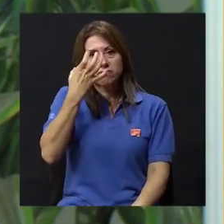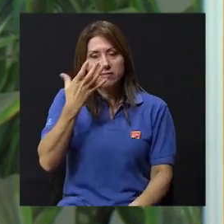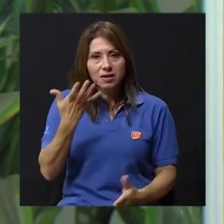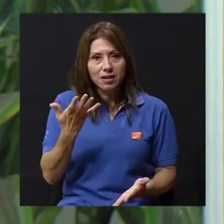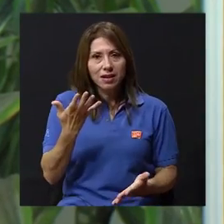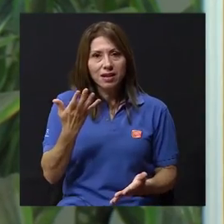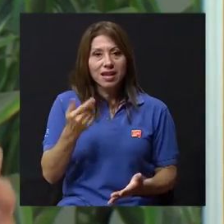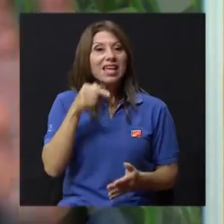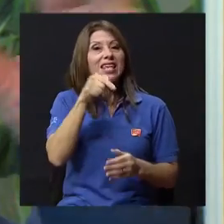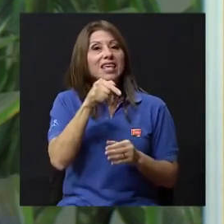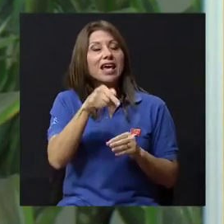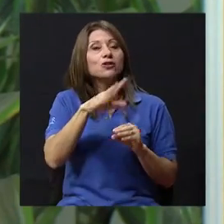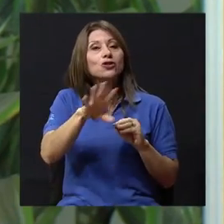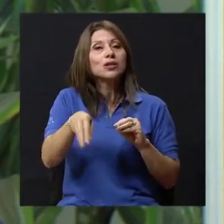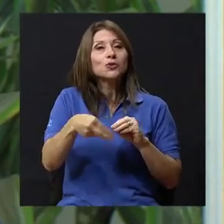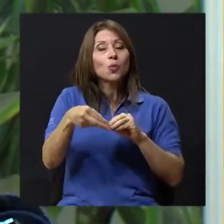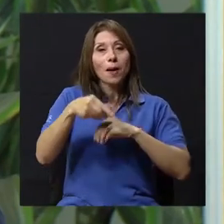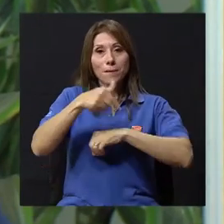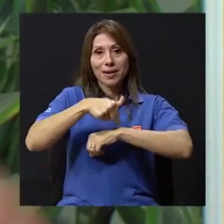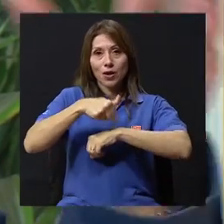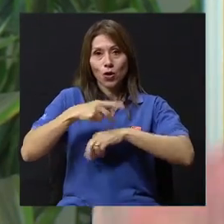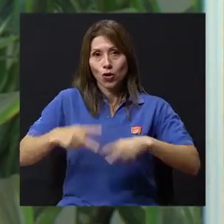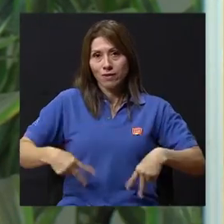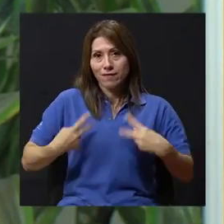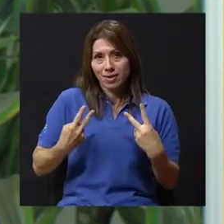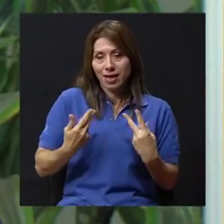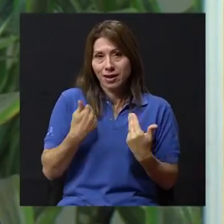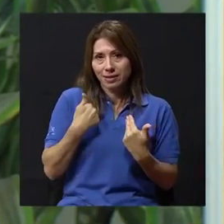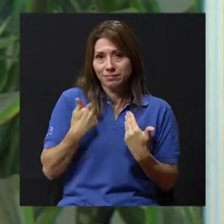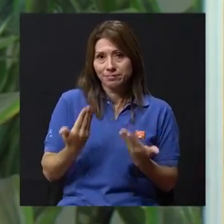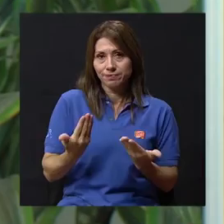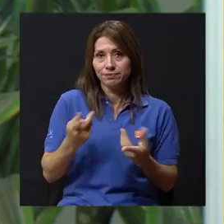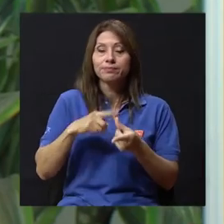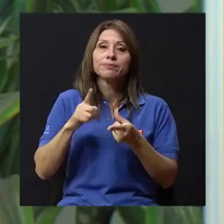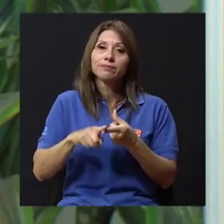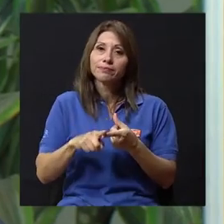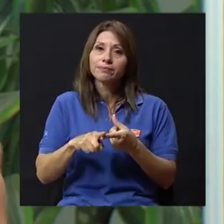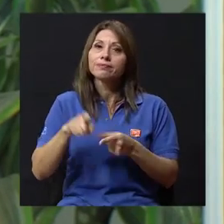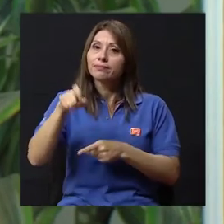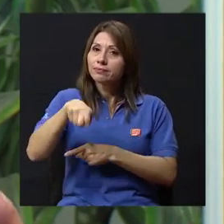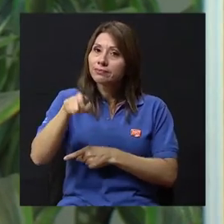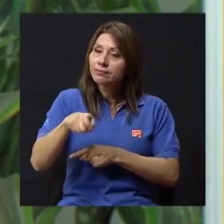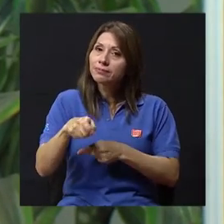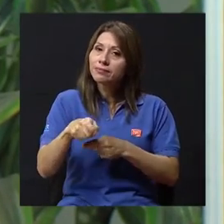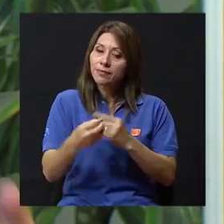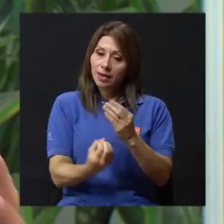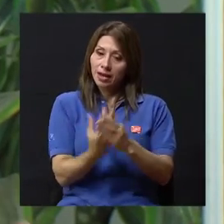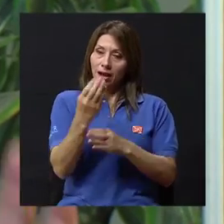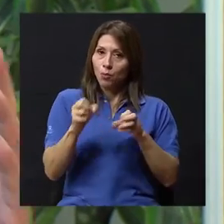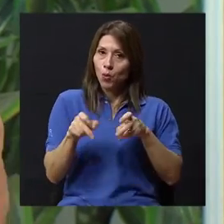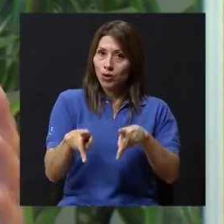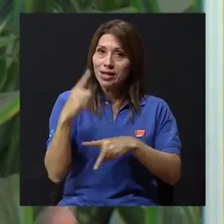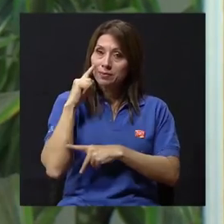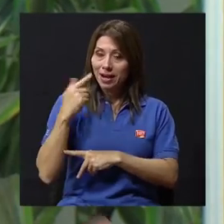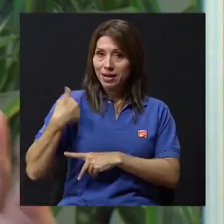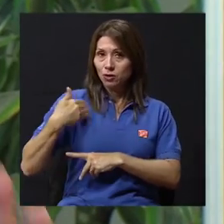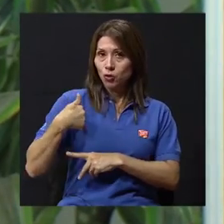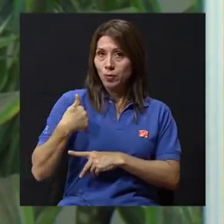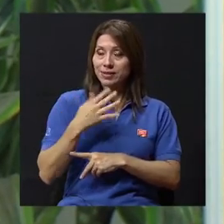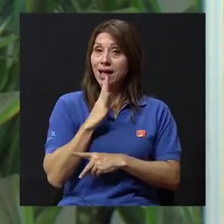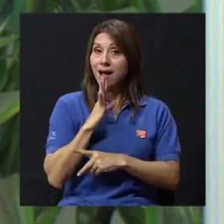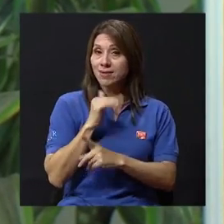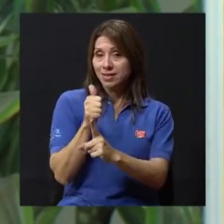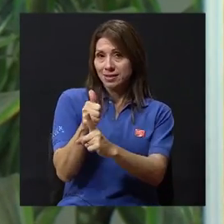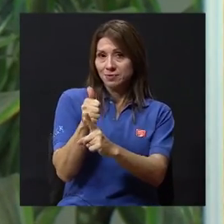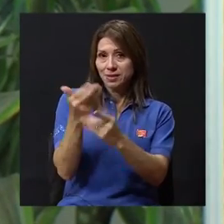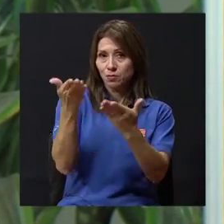¿verdad? Entonces, y eso se suma al periodo de vida que está teniendo. Entonces, hay necesario crear espacios para que los hombres hablen de sí